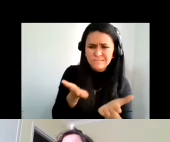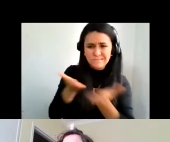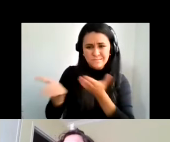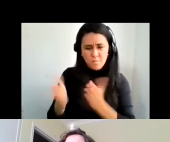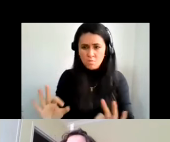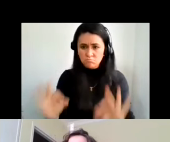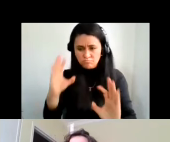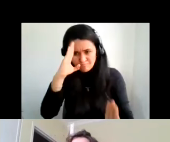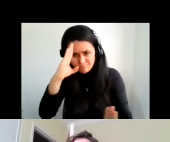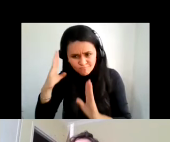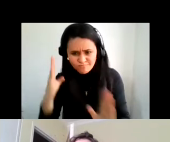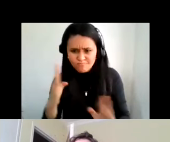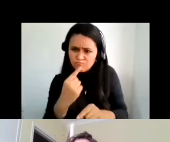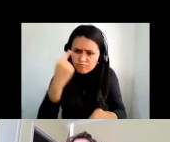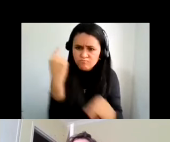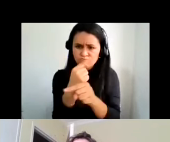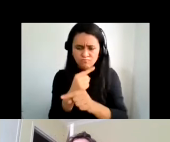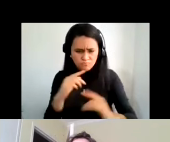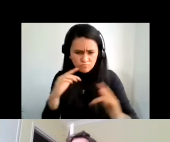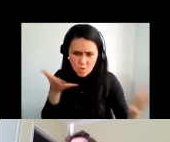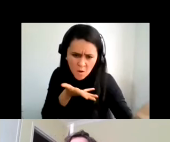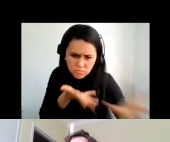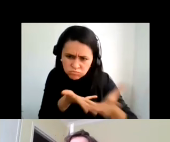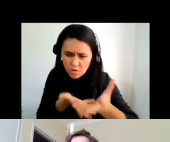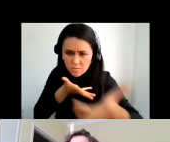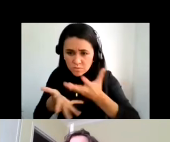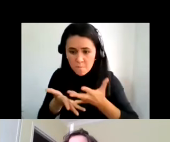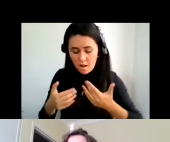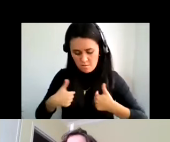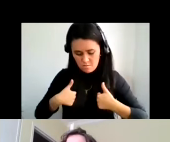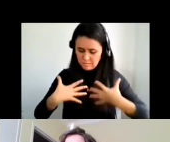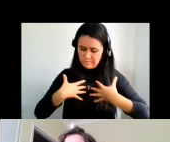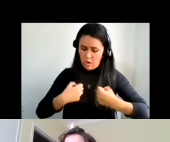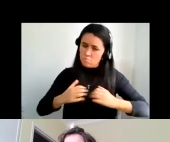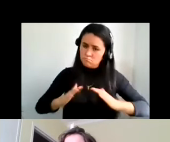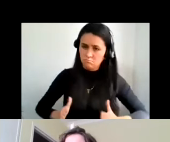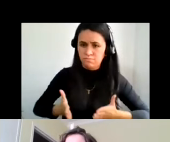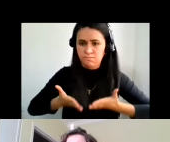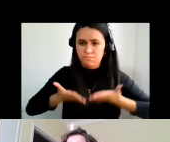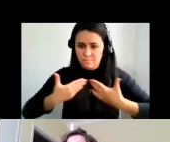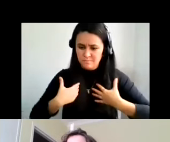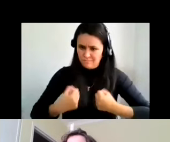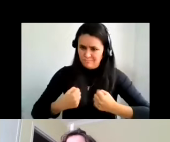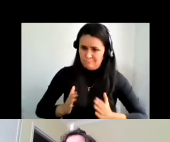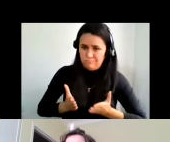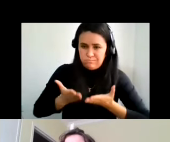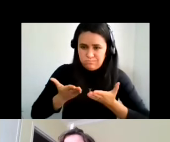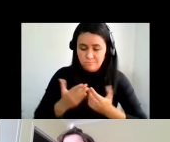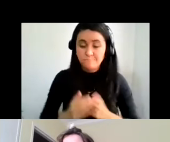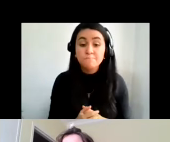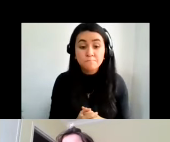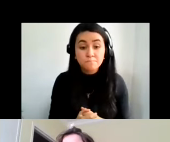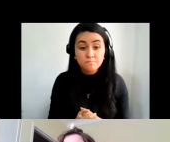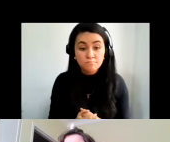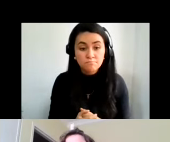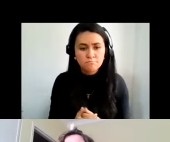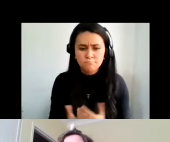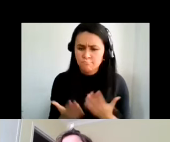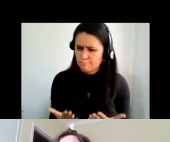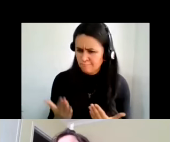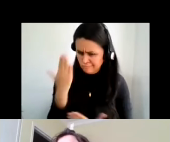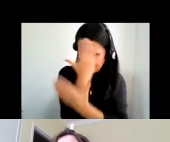suficiente health como gains. para And by obtener this, we mean mejoras de salud looking at potenciales. things like Y aquí diagnostic estamos accuracy, we're looking at analizando cuestiones